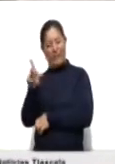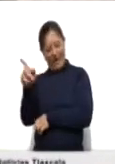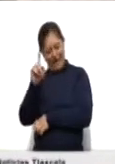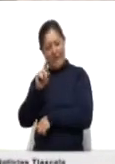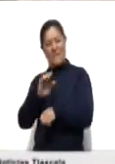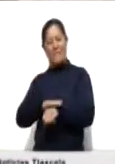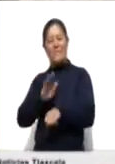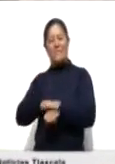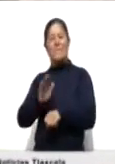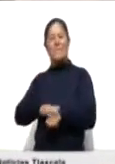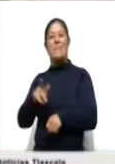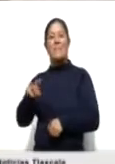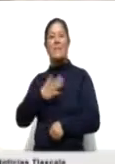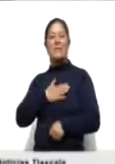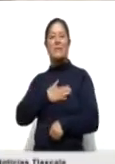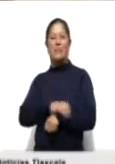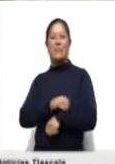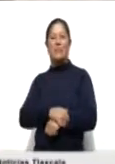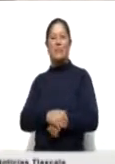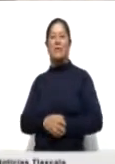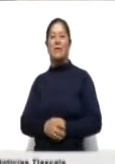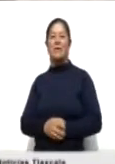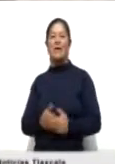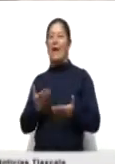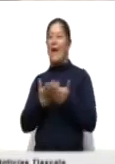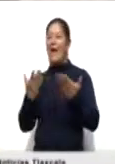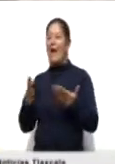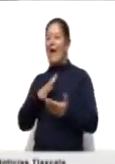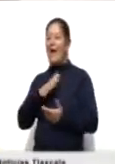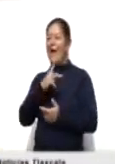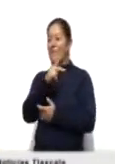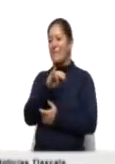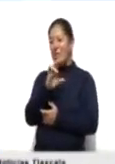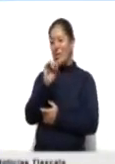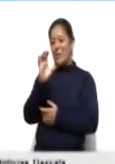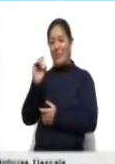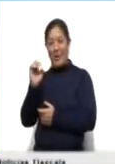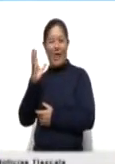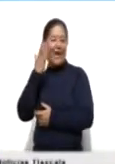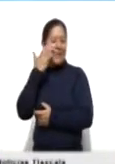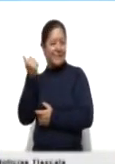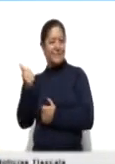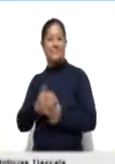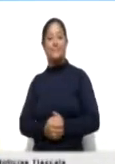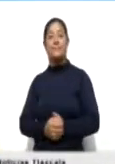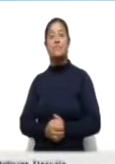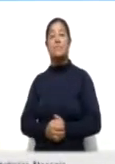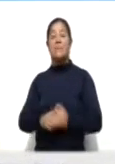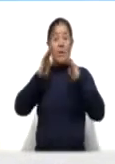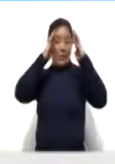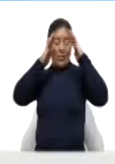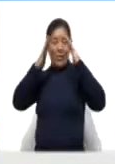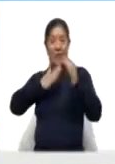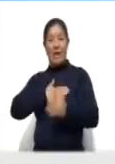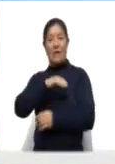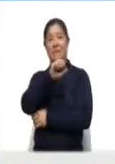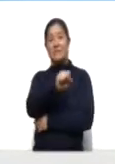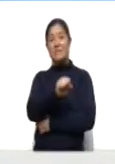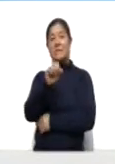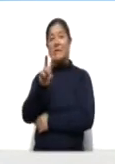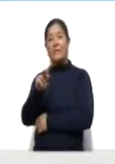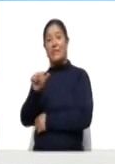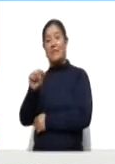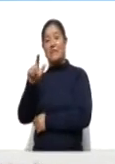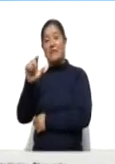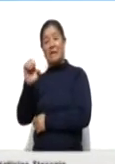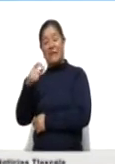Gómez, Grupo Unión 82, creadores de la cumbia del piropo. ¡Vaya qué sabor! Hola, ¿qué tal? Les saludo a Sebastián Vázquez, guitarra y voz del grupo